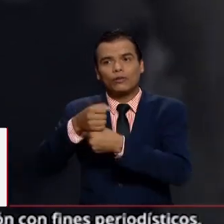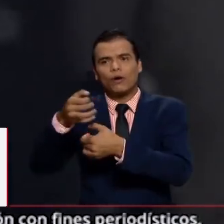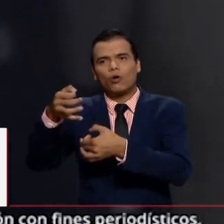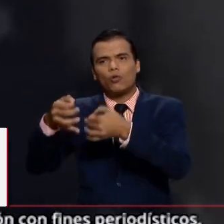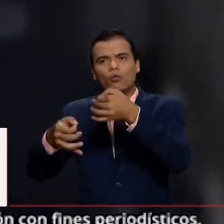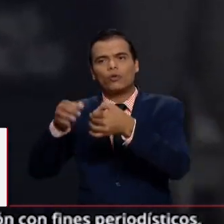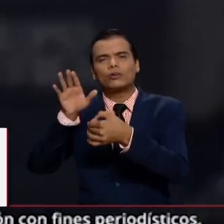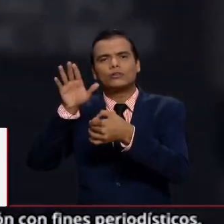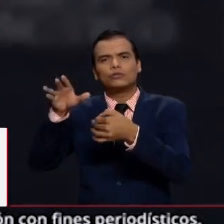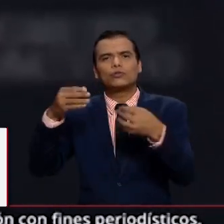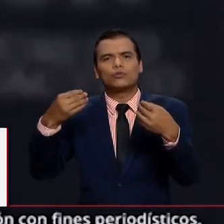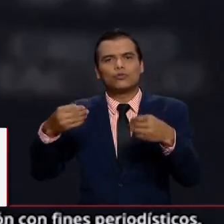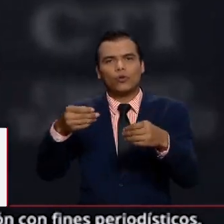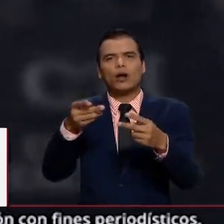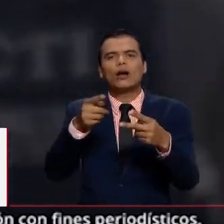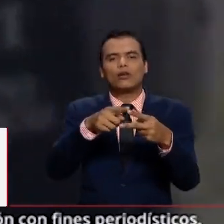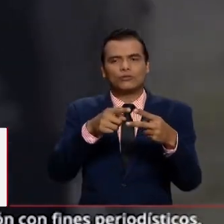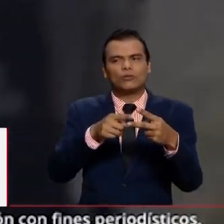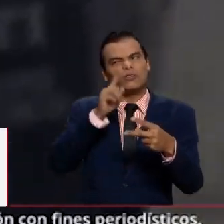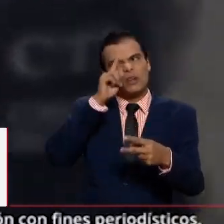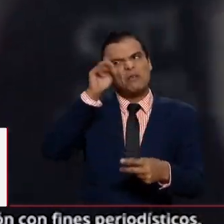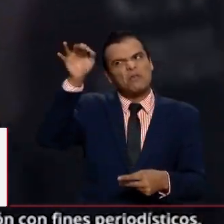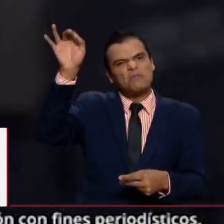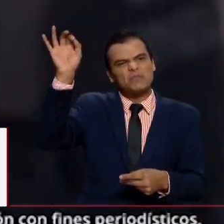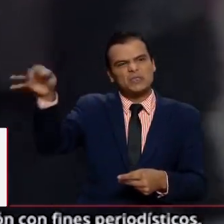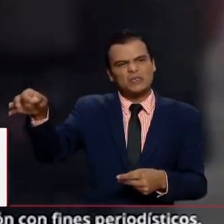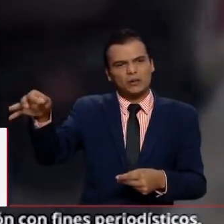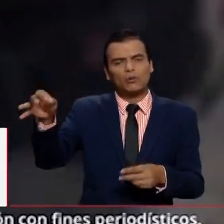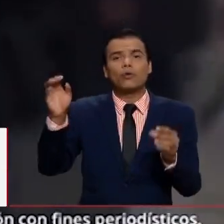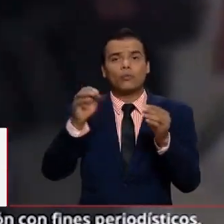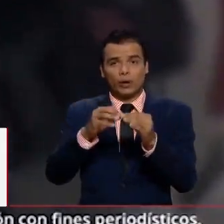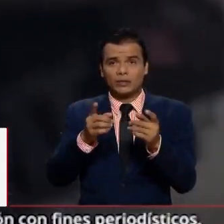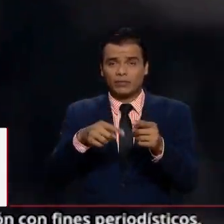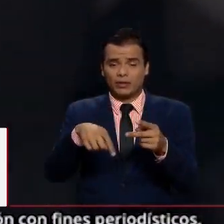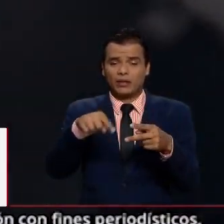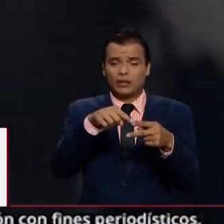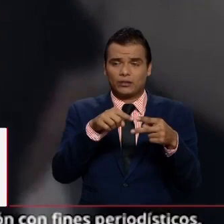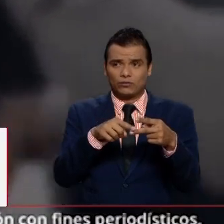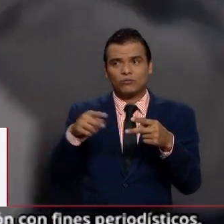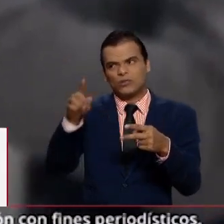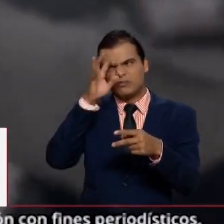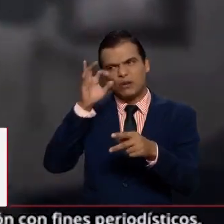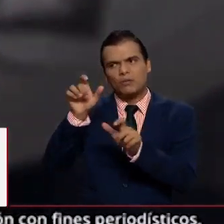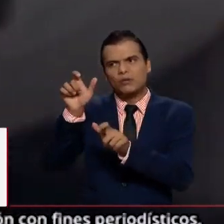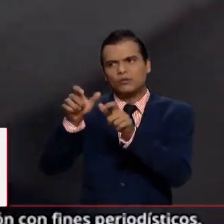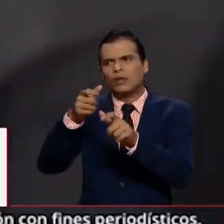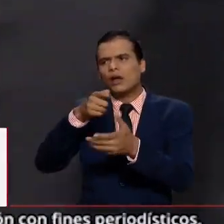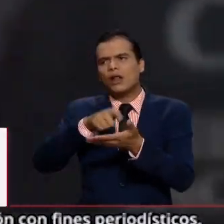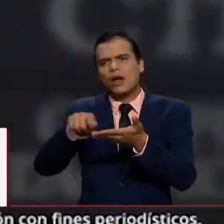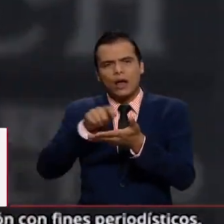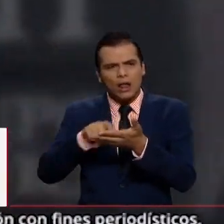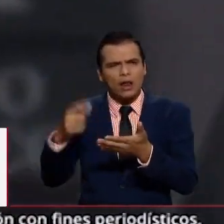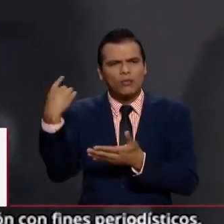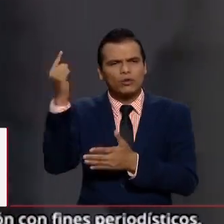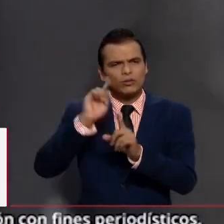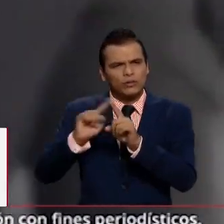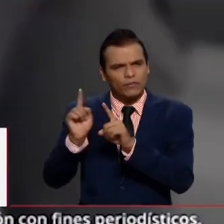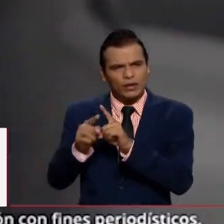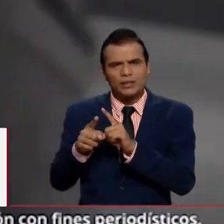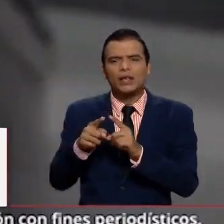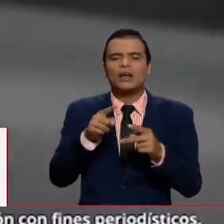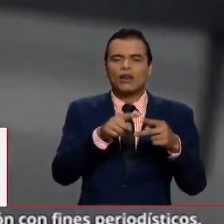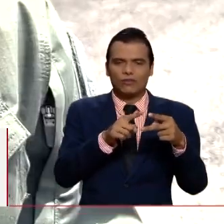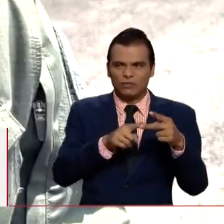judiciales en el municipio de Tuluá, en los que también figuran periodistas, políticos y otras personalidades. Con